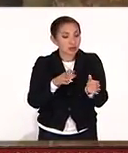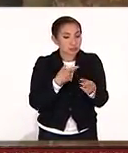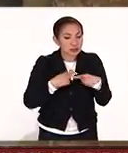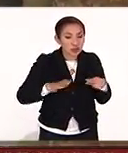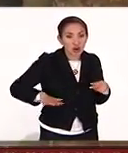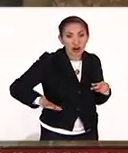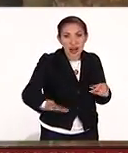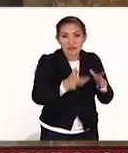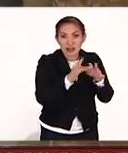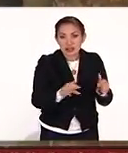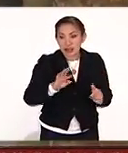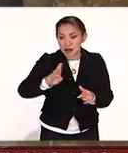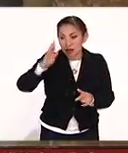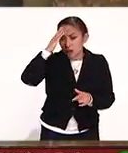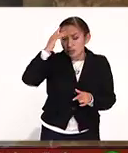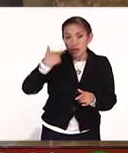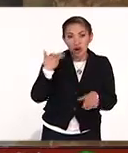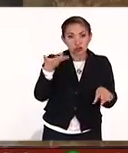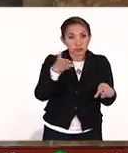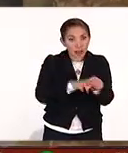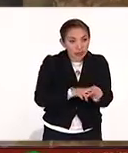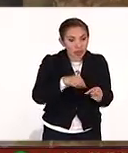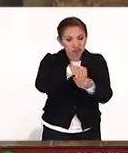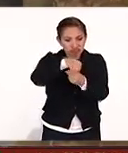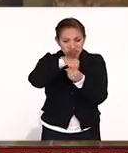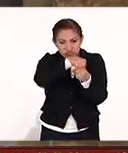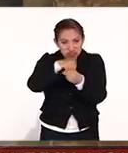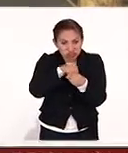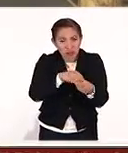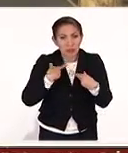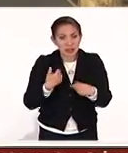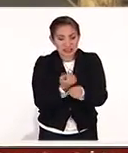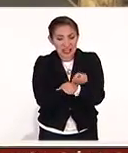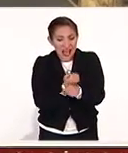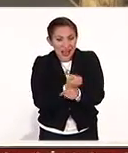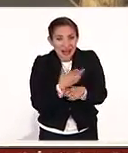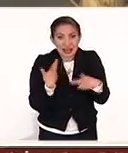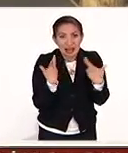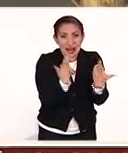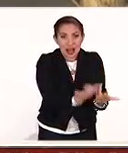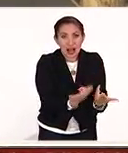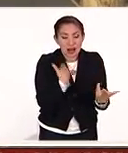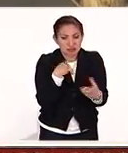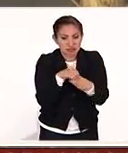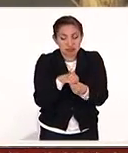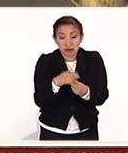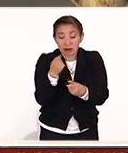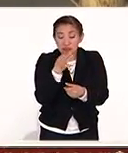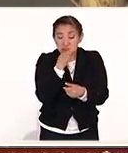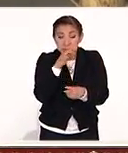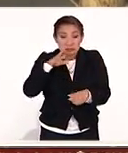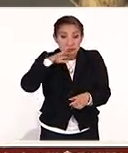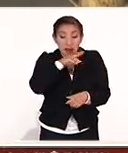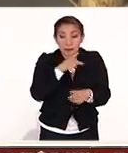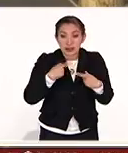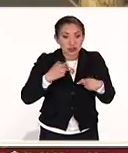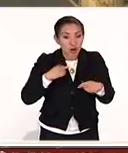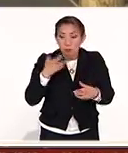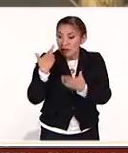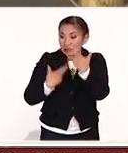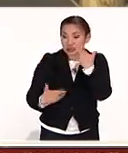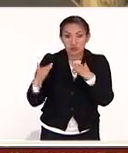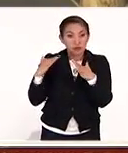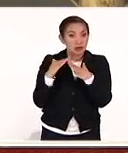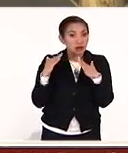francesa, reconocer, por ejemplo, que los hospitales se saturaron de donadores de sangre, que a los pocos minutos, como no podía la gente regresar a